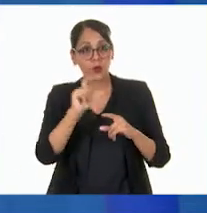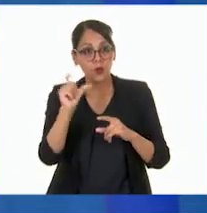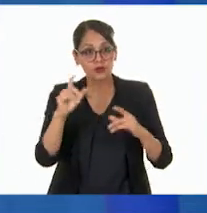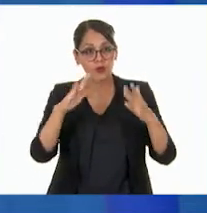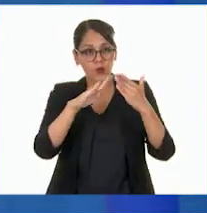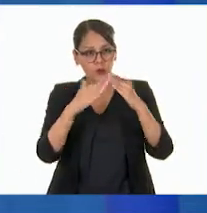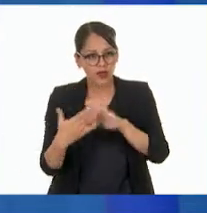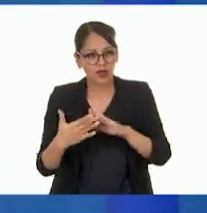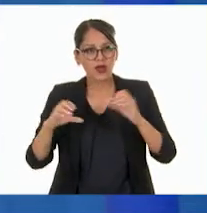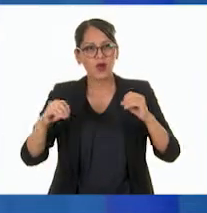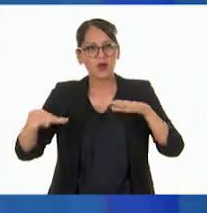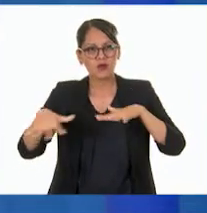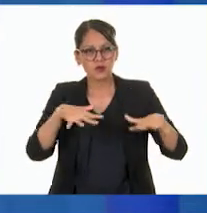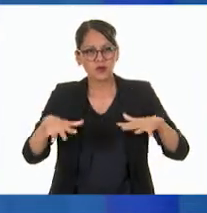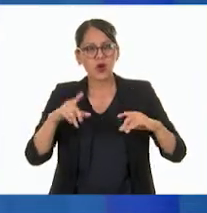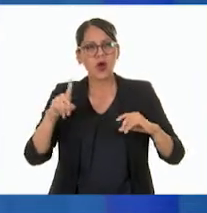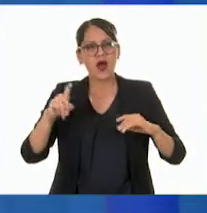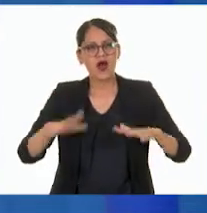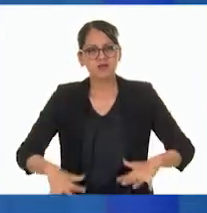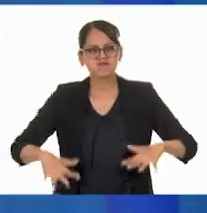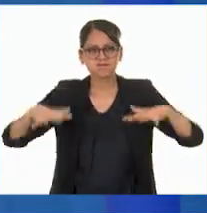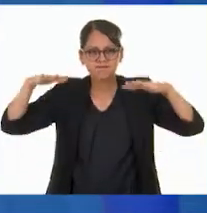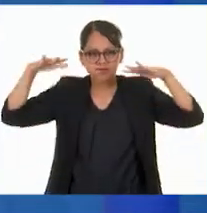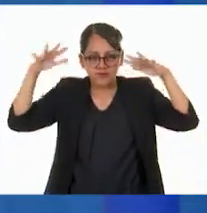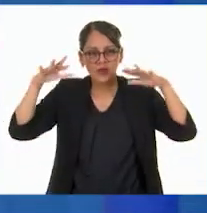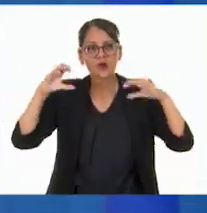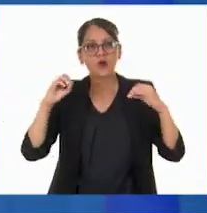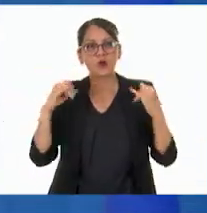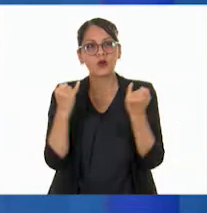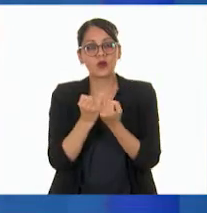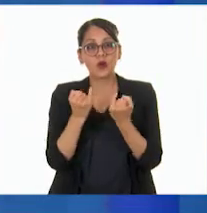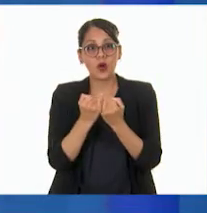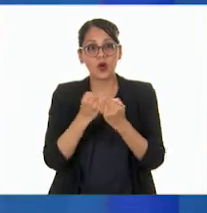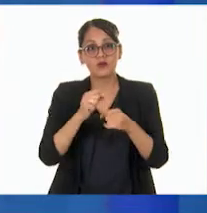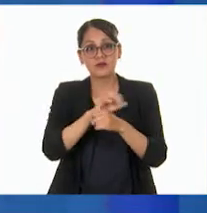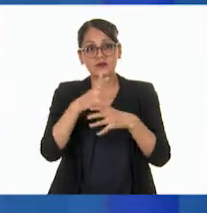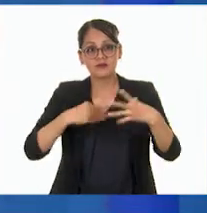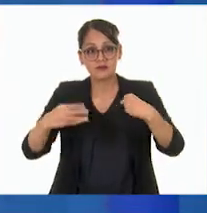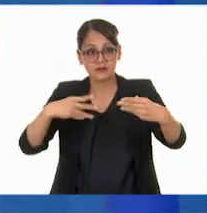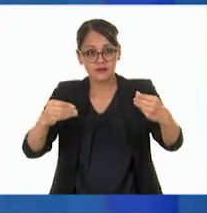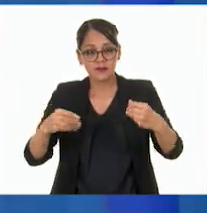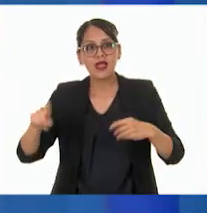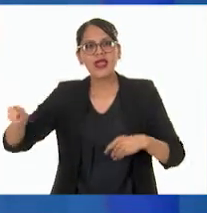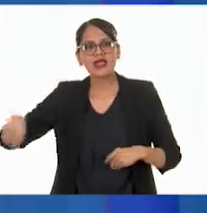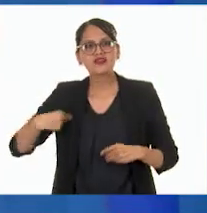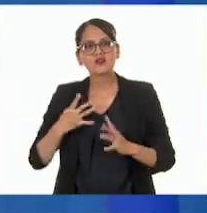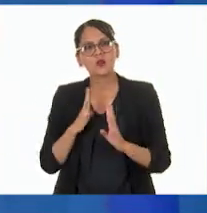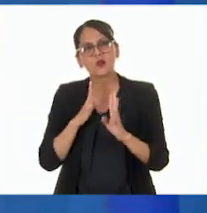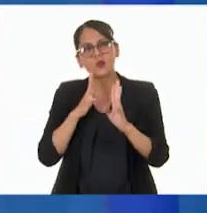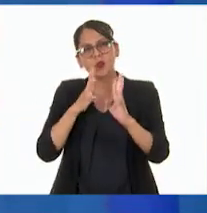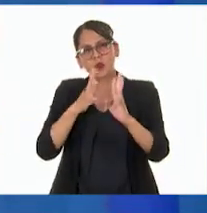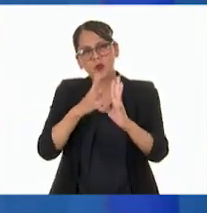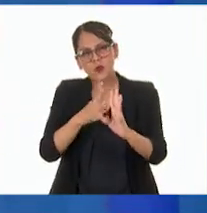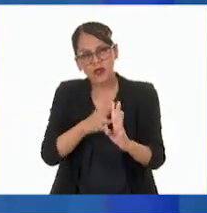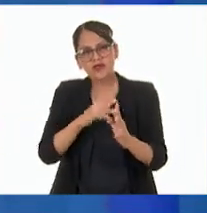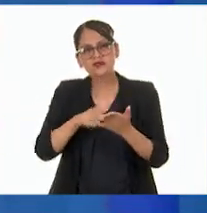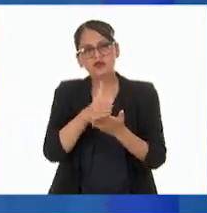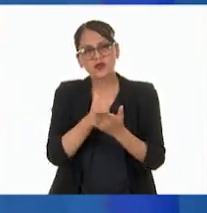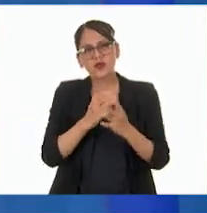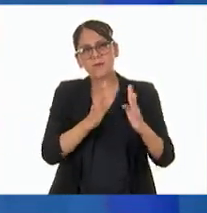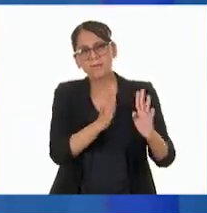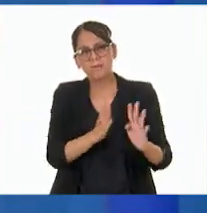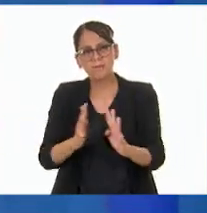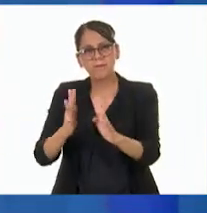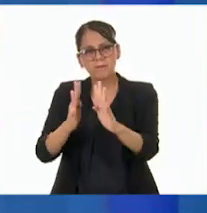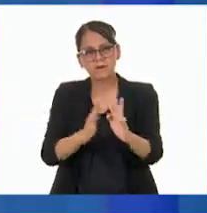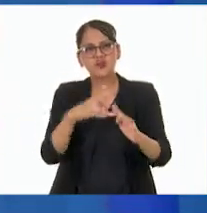natural, como la inundación de una ciudad o el inicio de una pandemia, hacían procesiones por toda la ciudad,